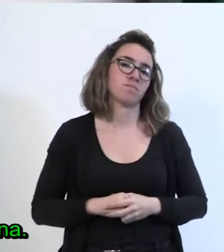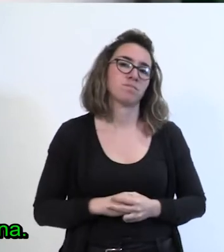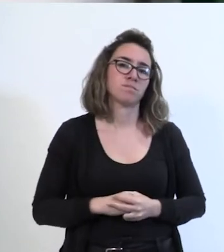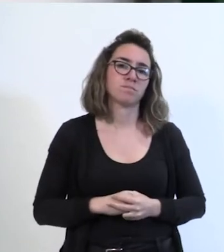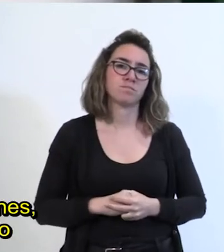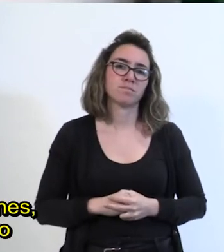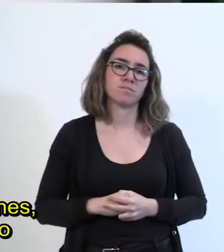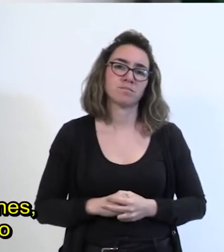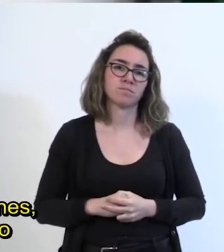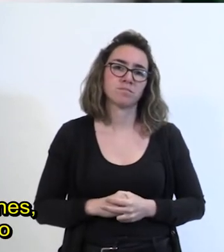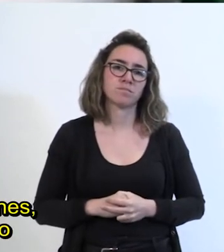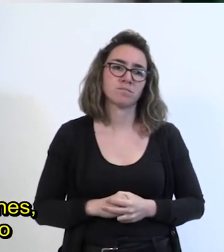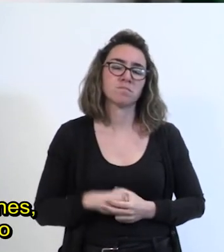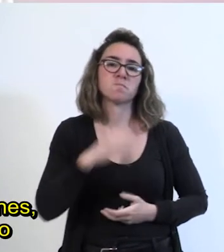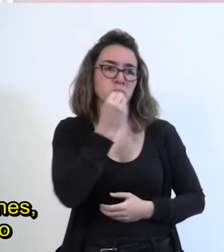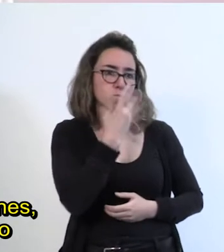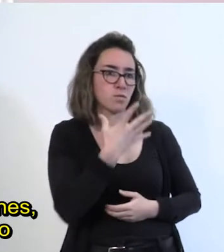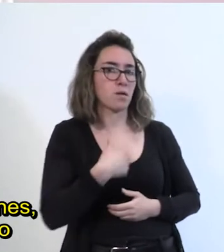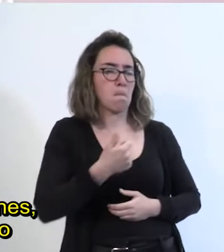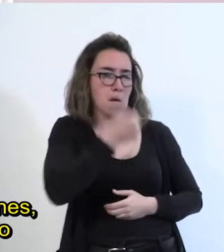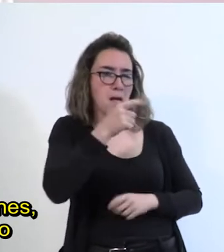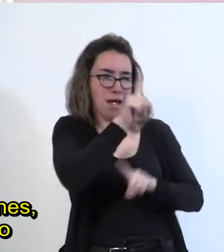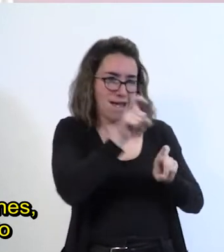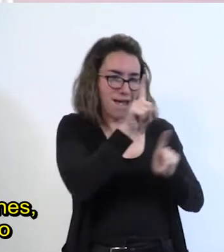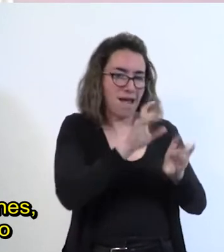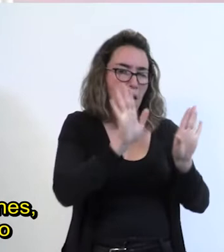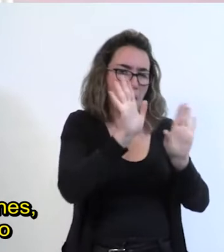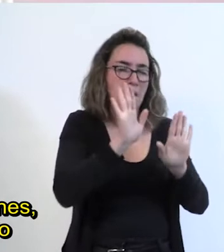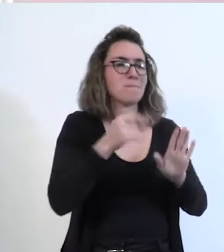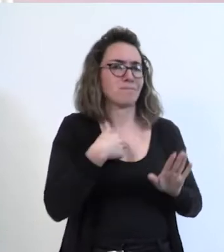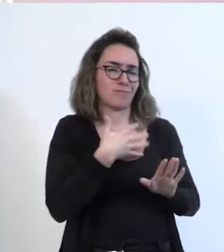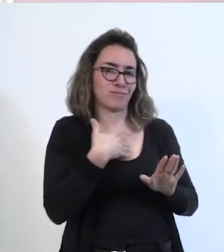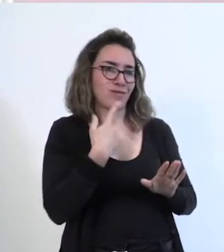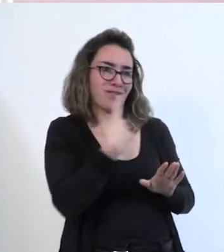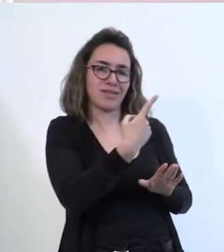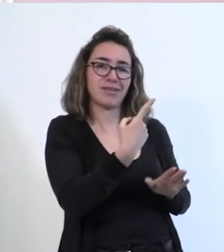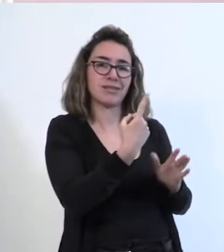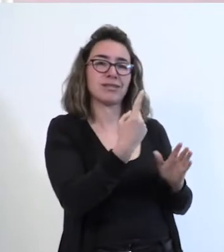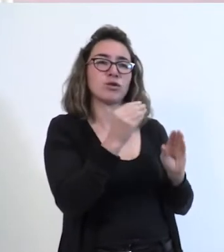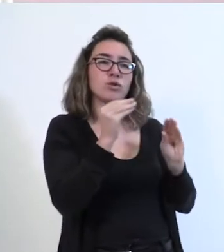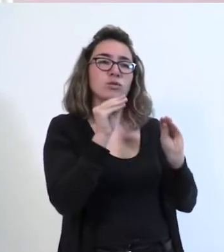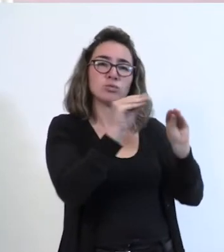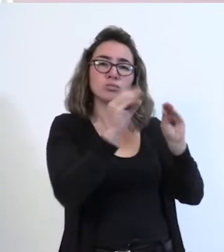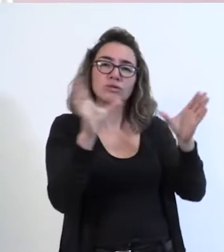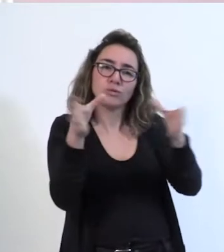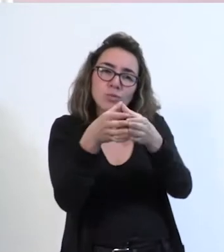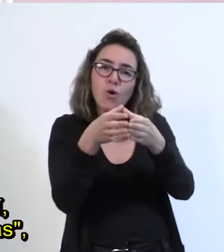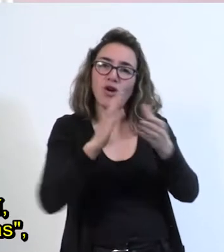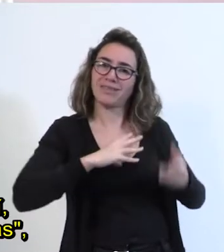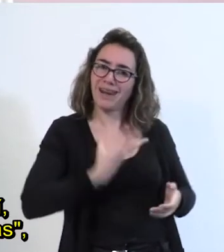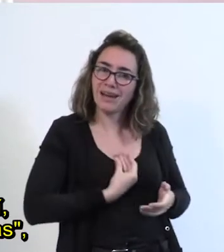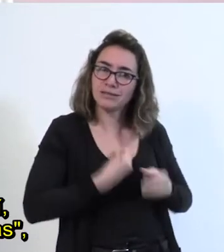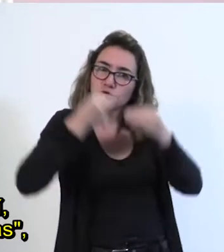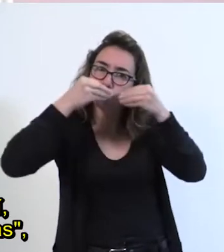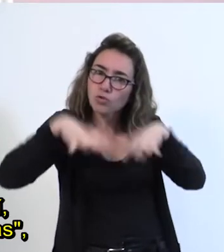Centroamericana. Morena, te digo, no me voy a meter en más follones, pero te digo que me ha encantado la historia que me has contado con las mujeres trans, el hecho de